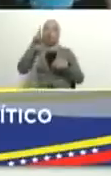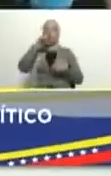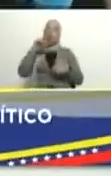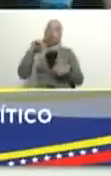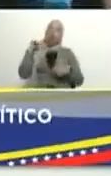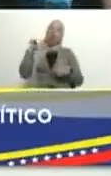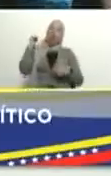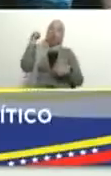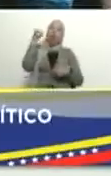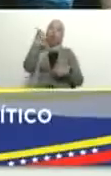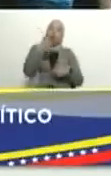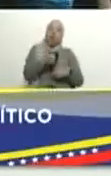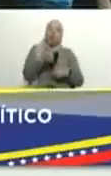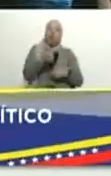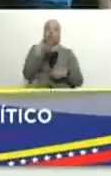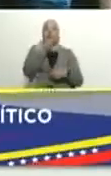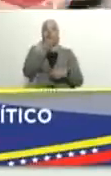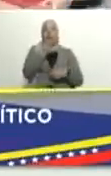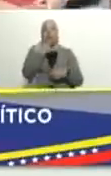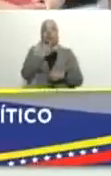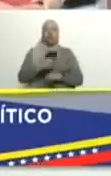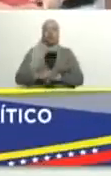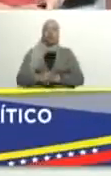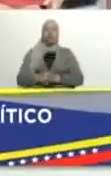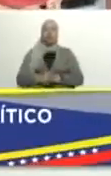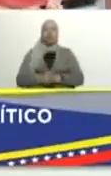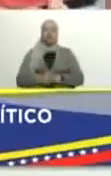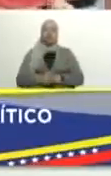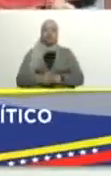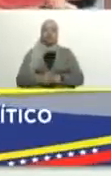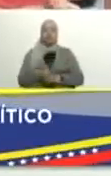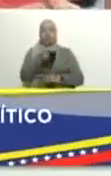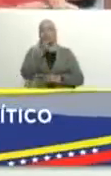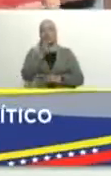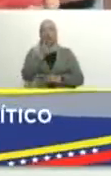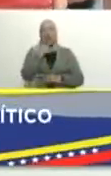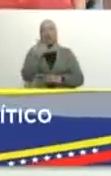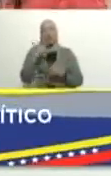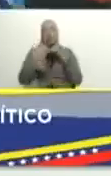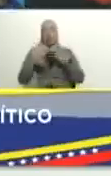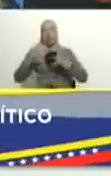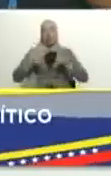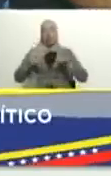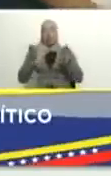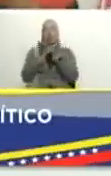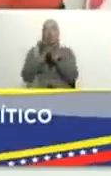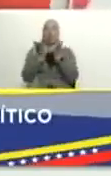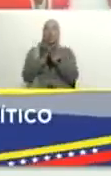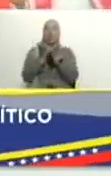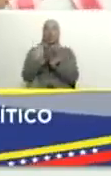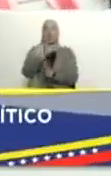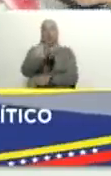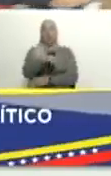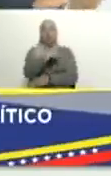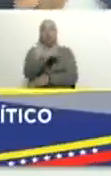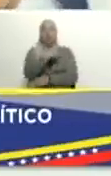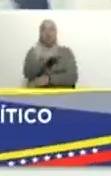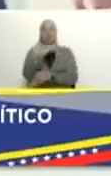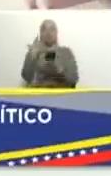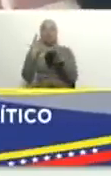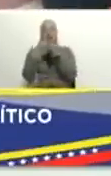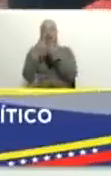veíamos. Bellísimo, pues. Bellísimo. Y así va a ser el arranque de las clases a nivel universitario.